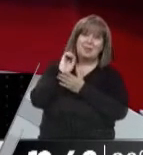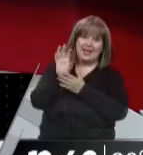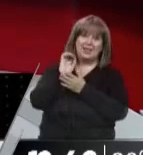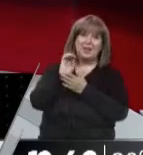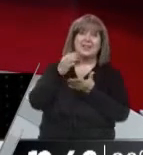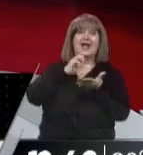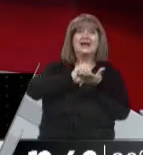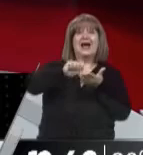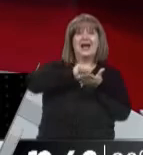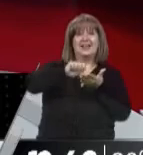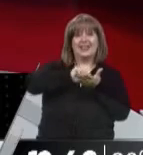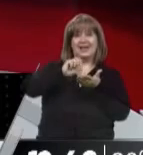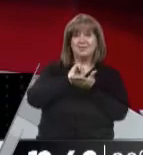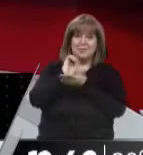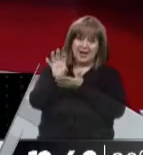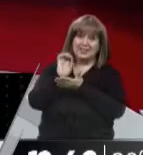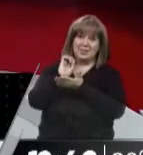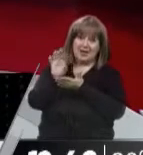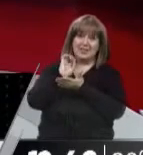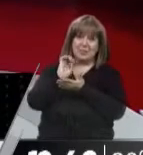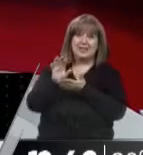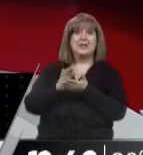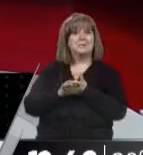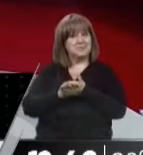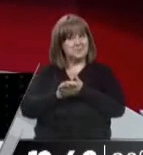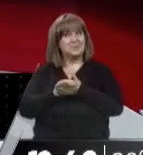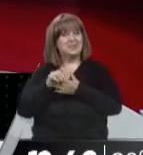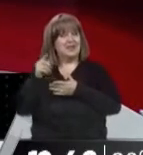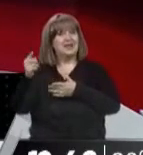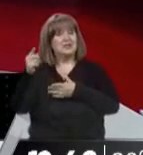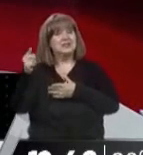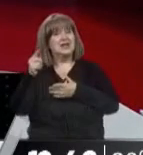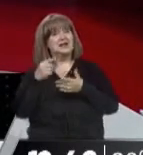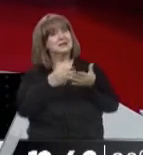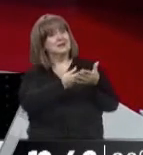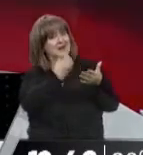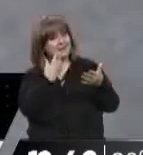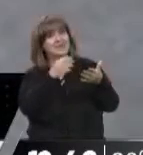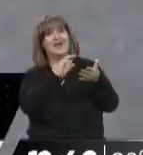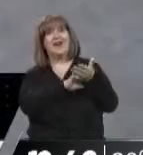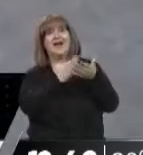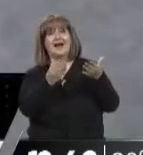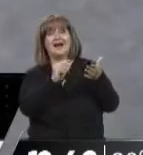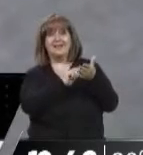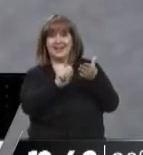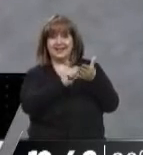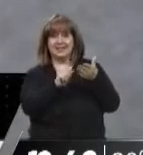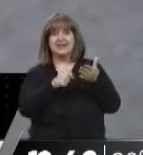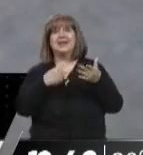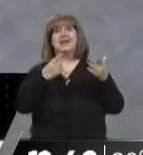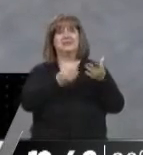jugosa para poder oírla. No había hablado con la prensa hasta ahora. No, no había hablado, y esta es la historia de amor. Cada vez que venía